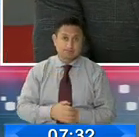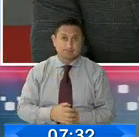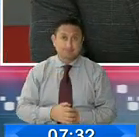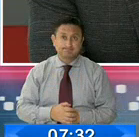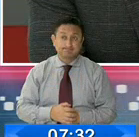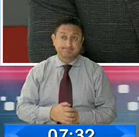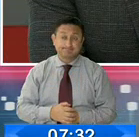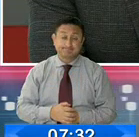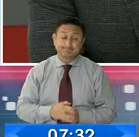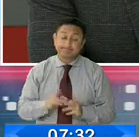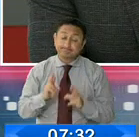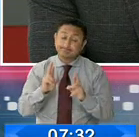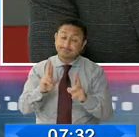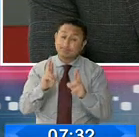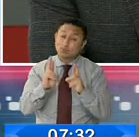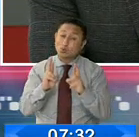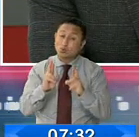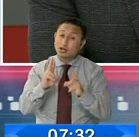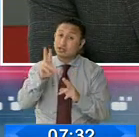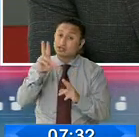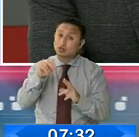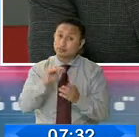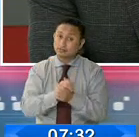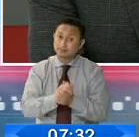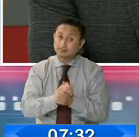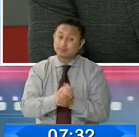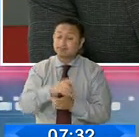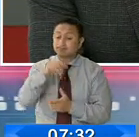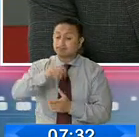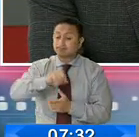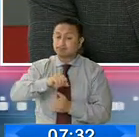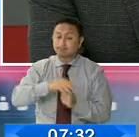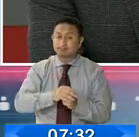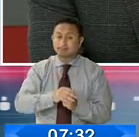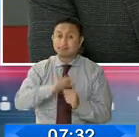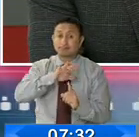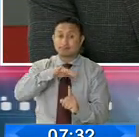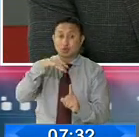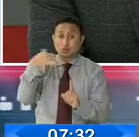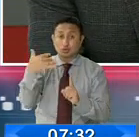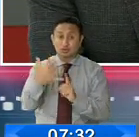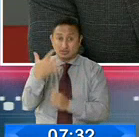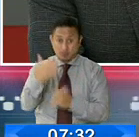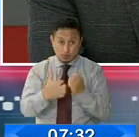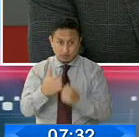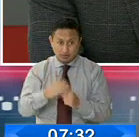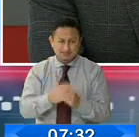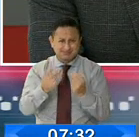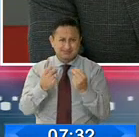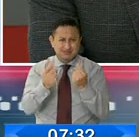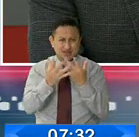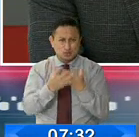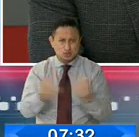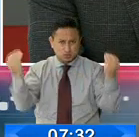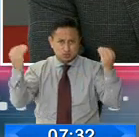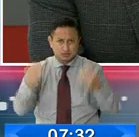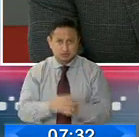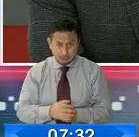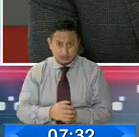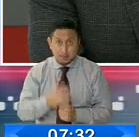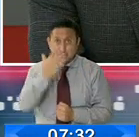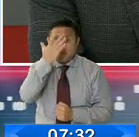Esperemos que no, que la situación esta se resuelva lo más rápido posible, porque